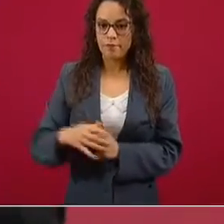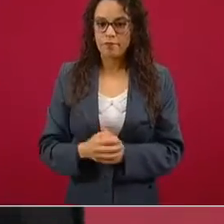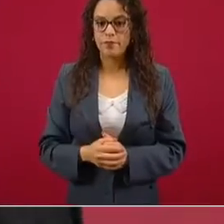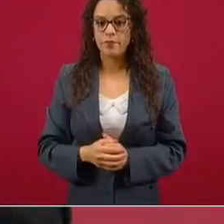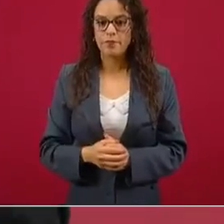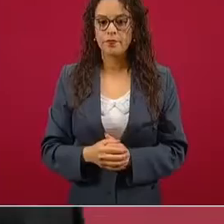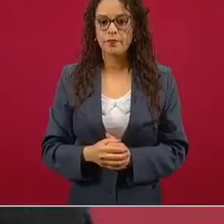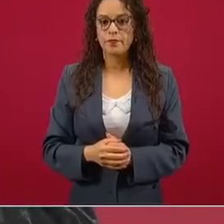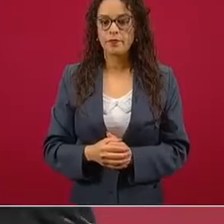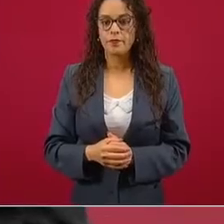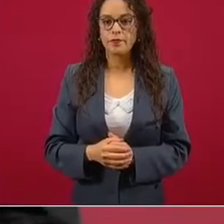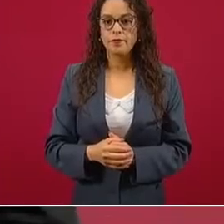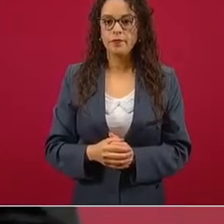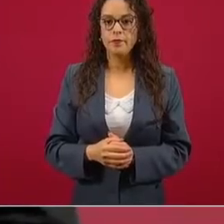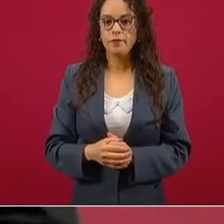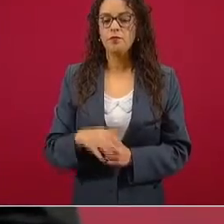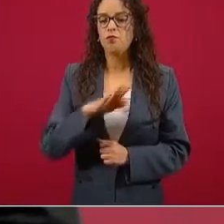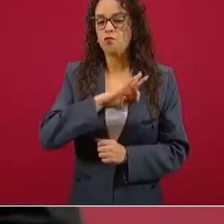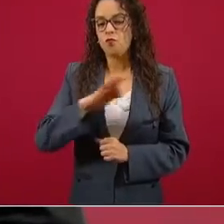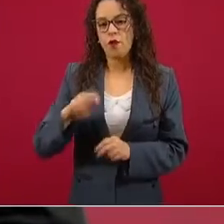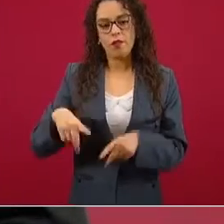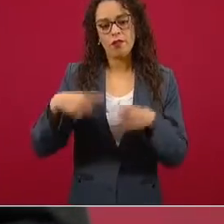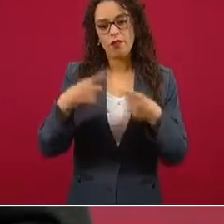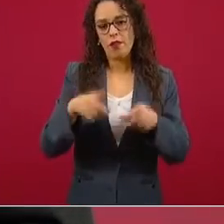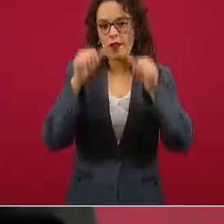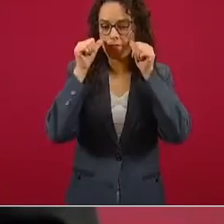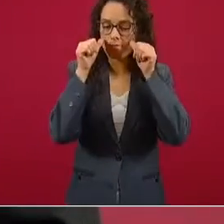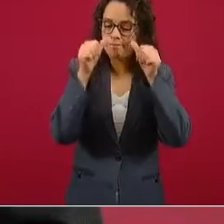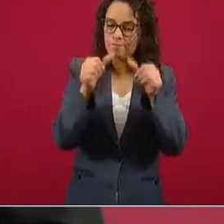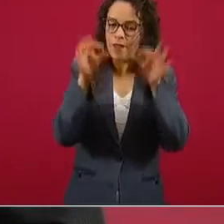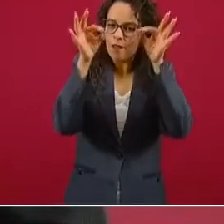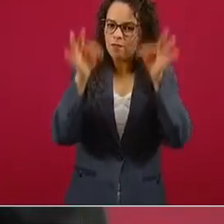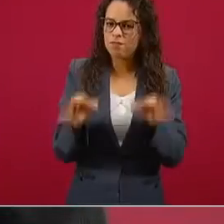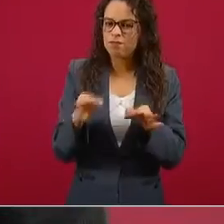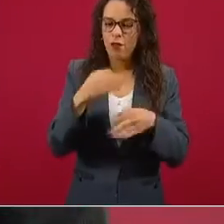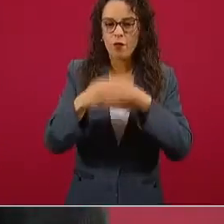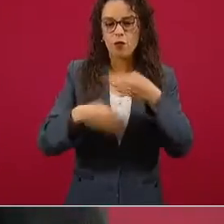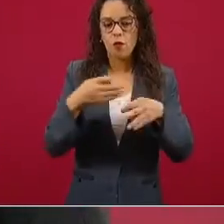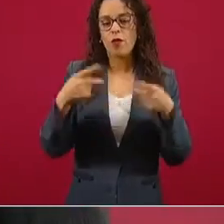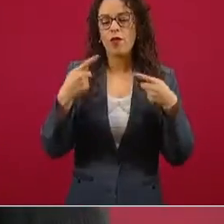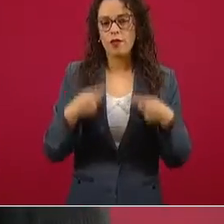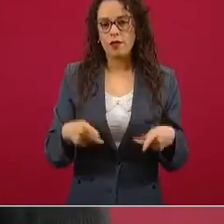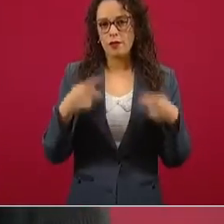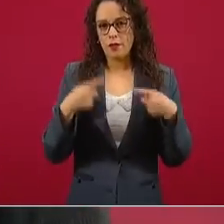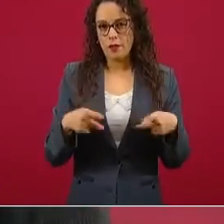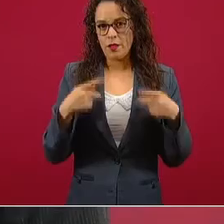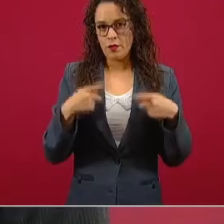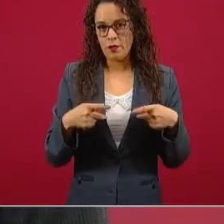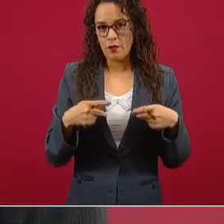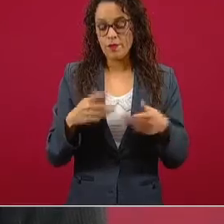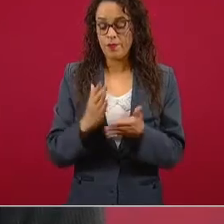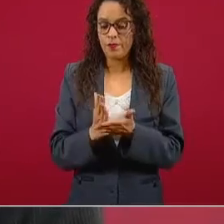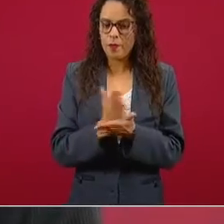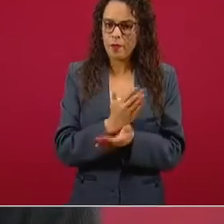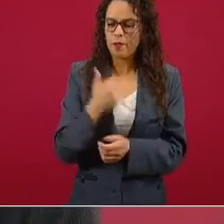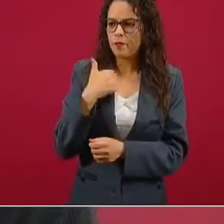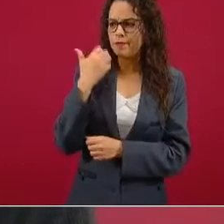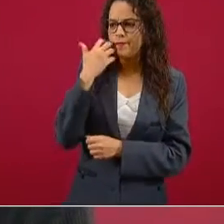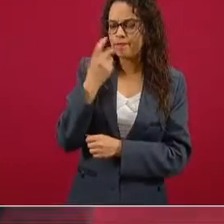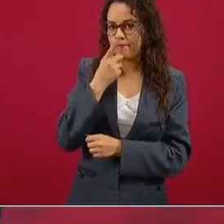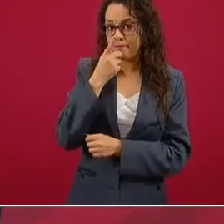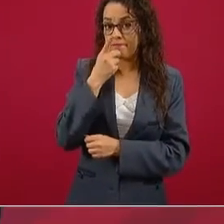se ha atendido a la gente. Y quiero también destacar que,